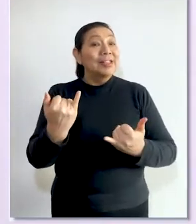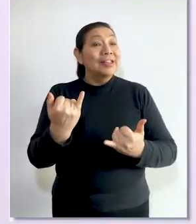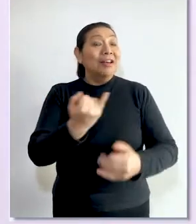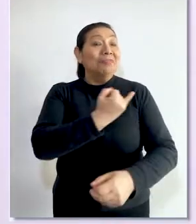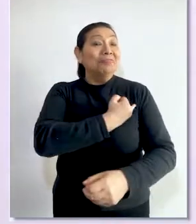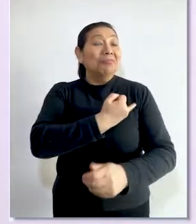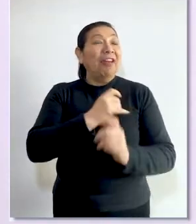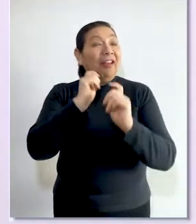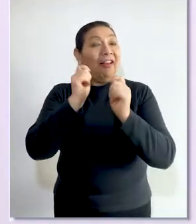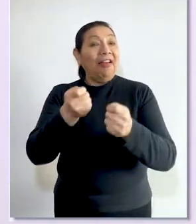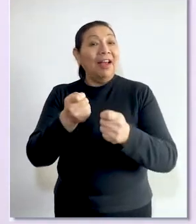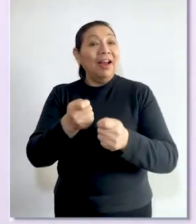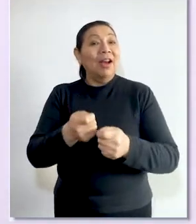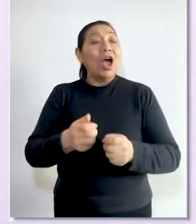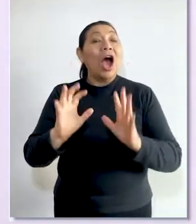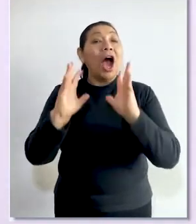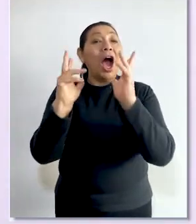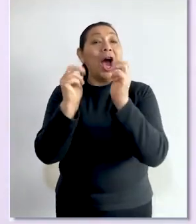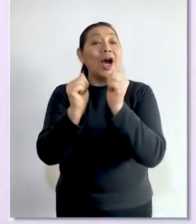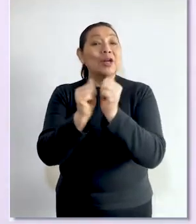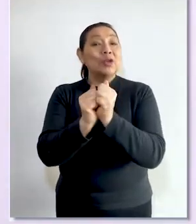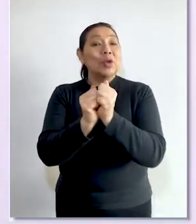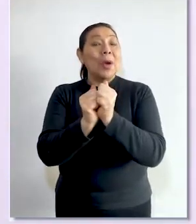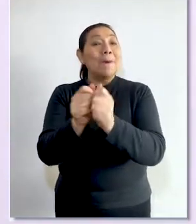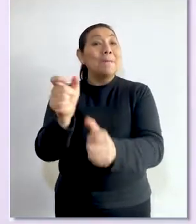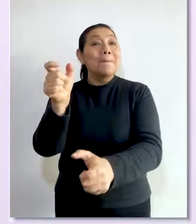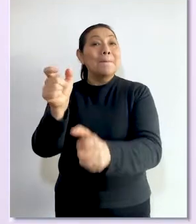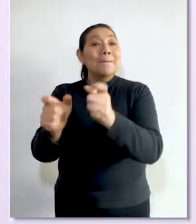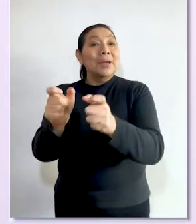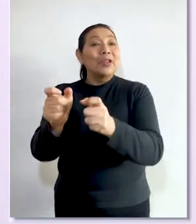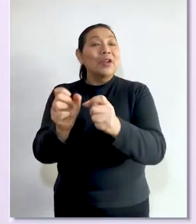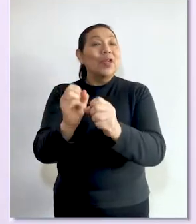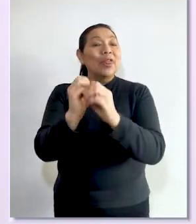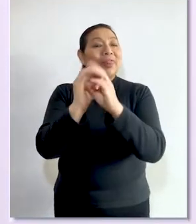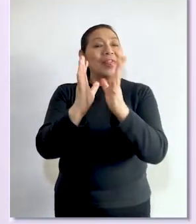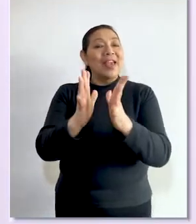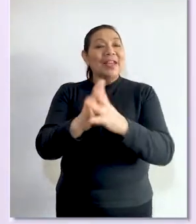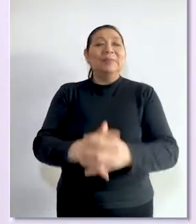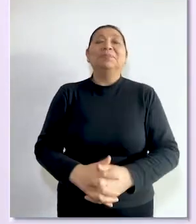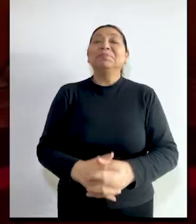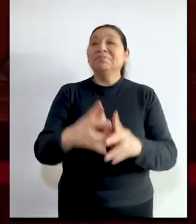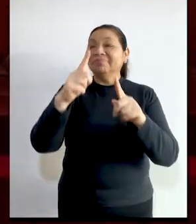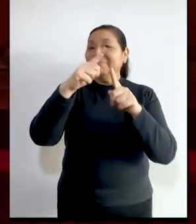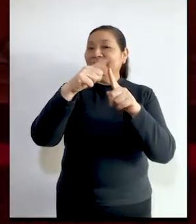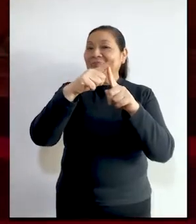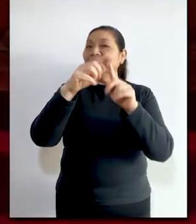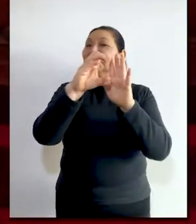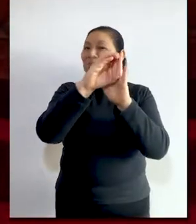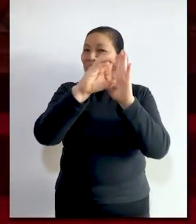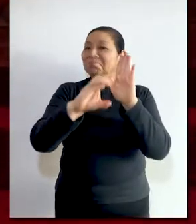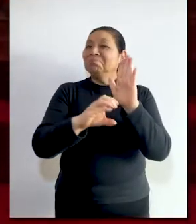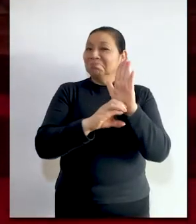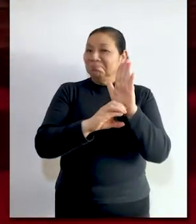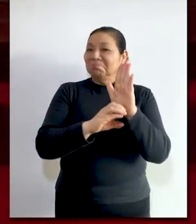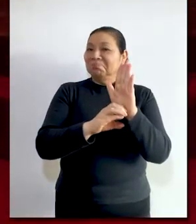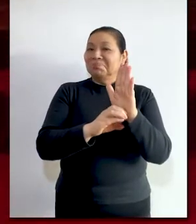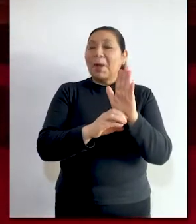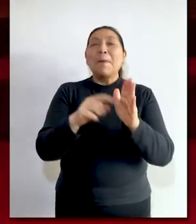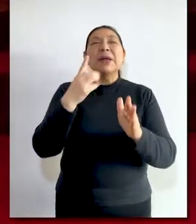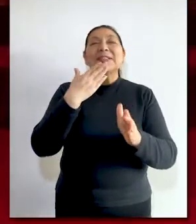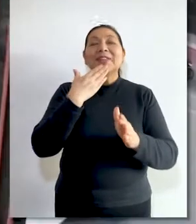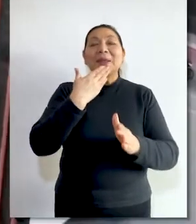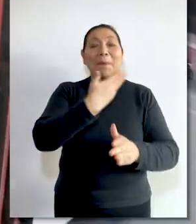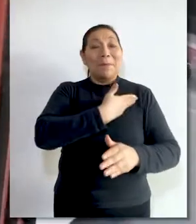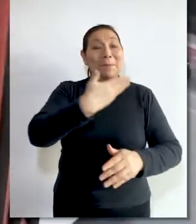institución la entrega estuvo a cargo de la asociación ciudadanos al día el tribunal constitucional